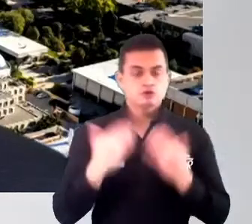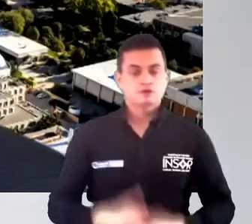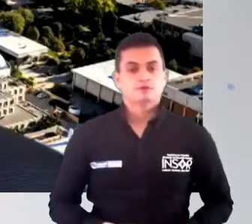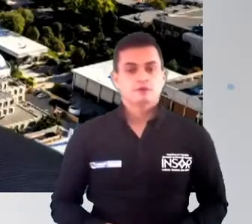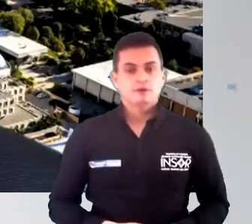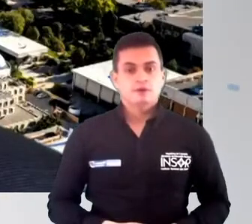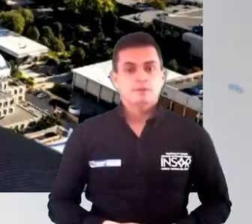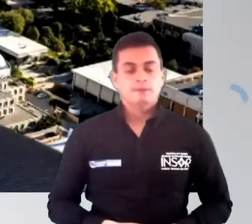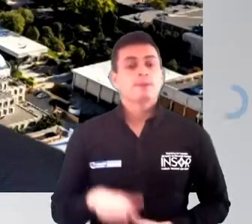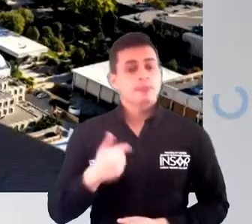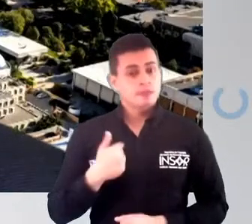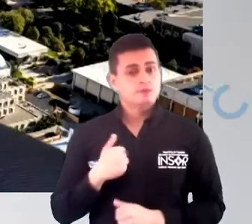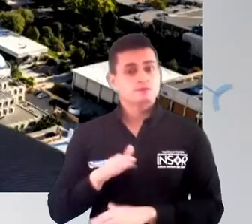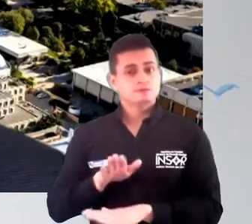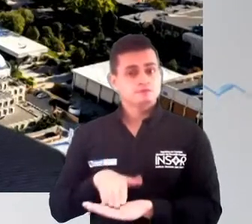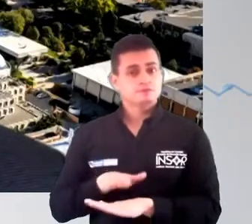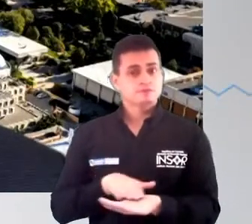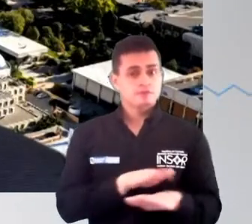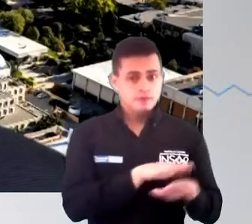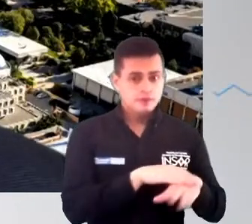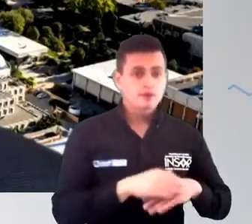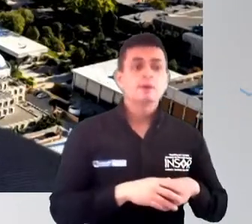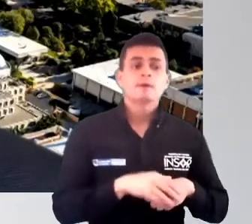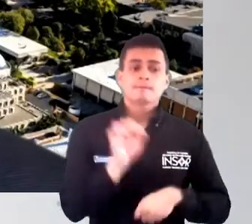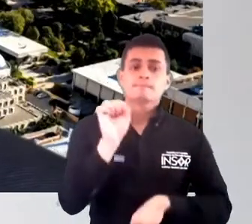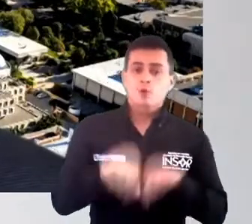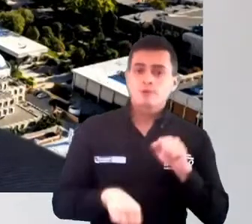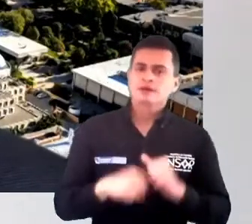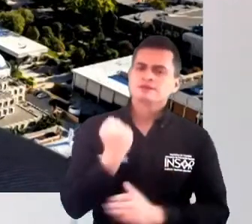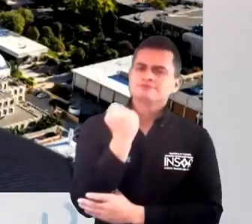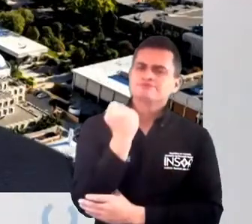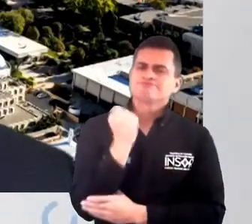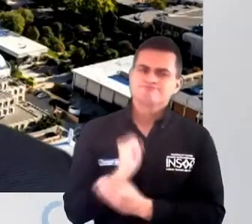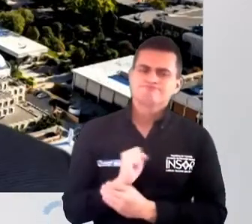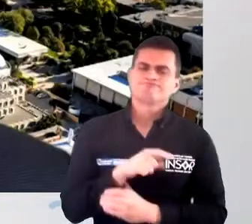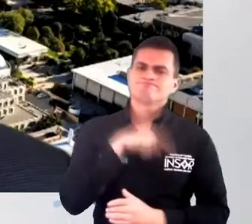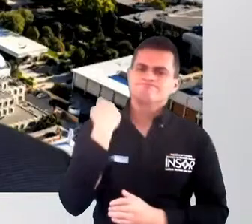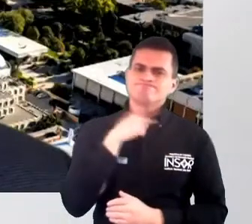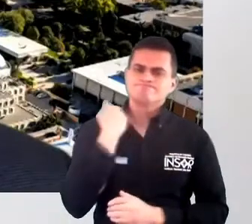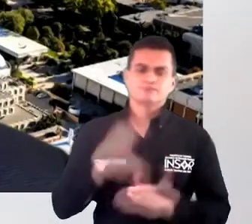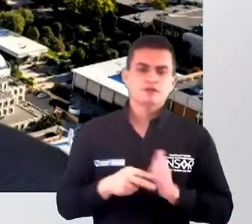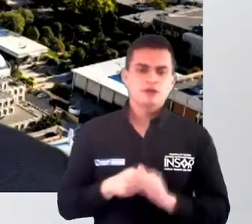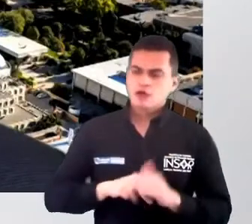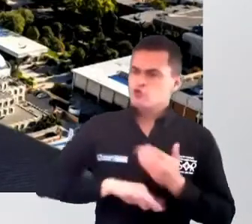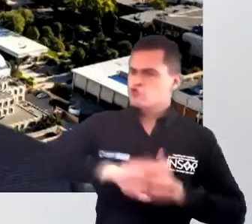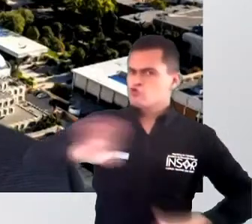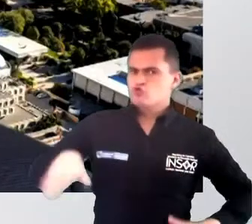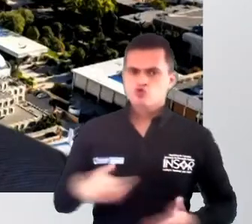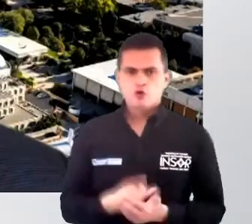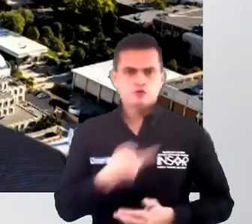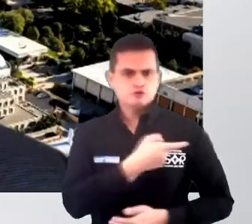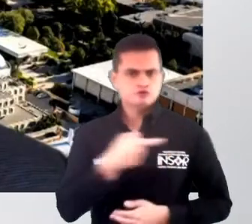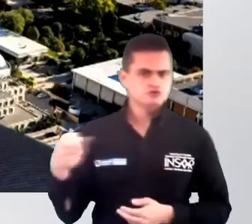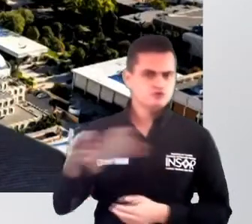van a haber muchos fracasos que van a ocurrir que hacen parte de esto. No todo va a ser exitoso. Y